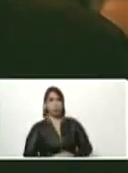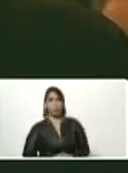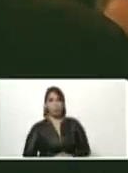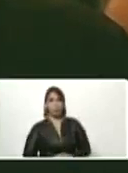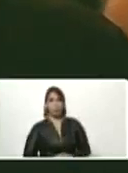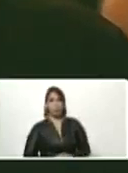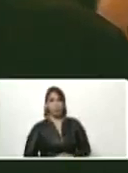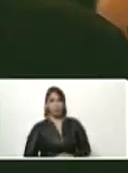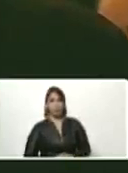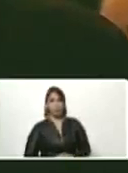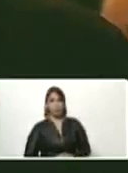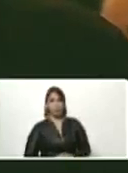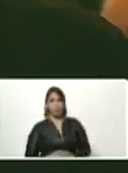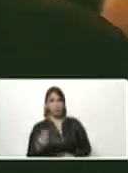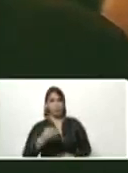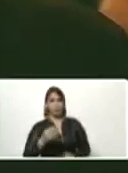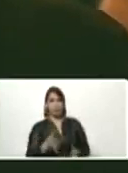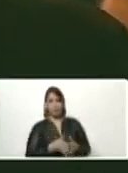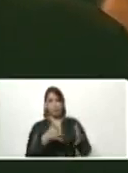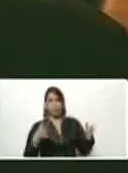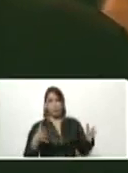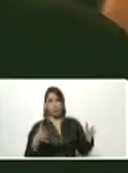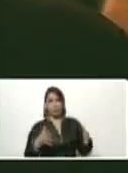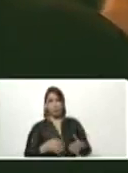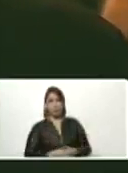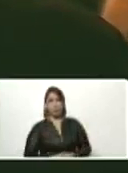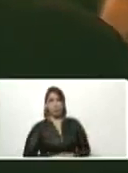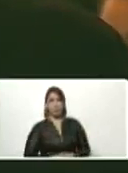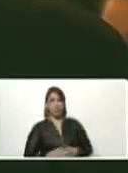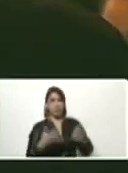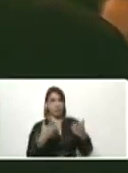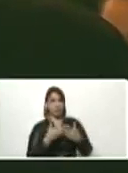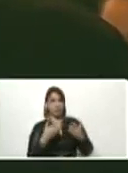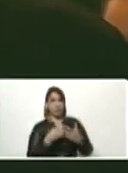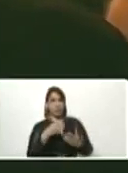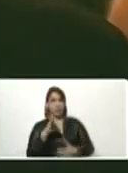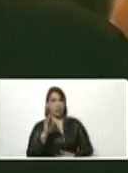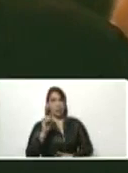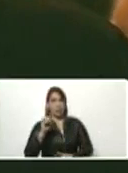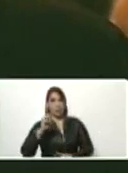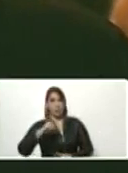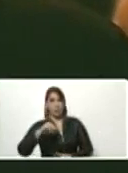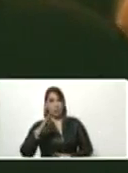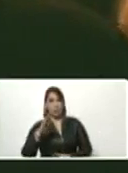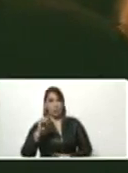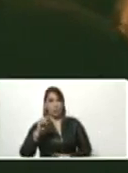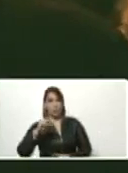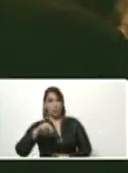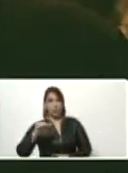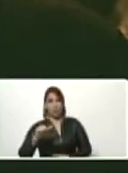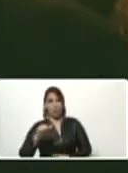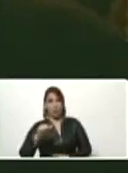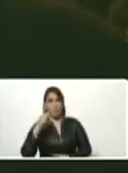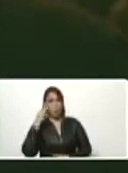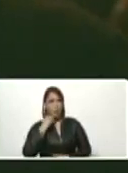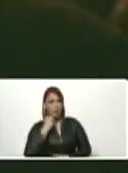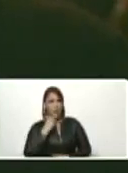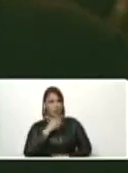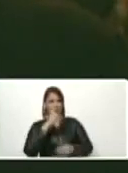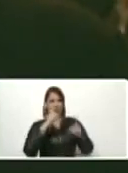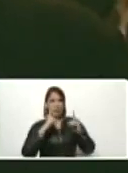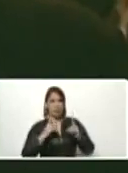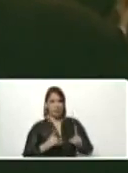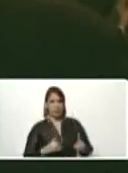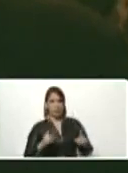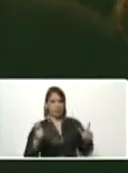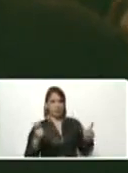los escollos más grandes, que era la batalla de Bomboná. Bolívar decide reducir a los